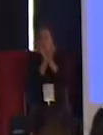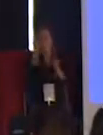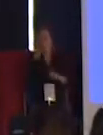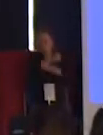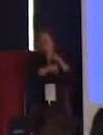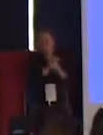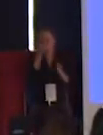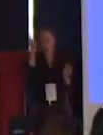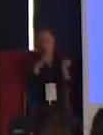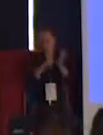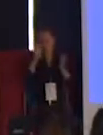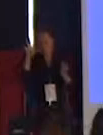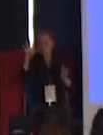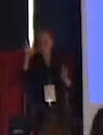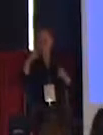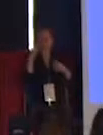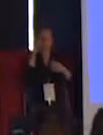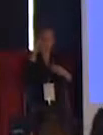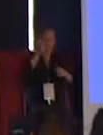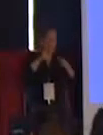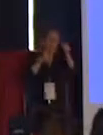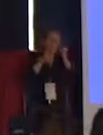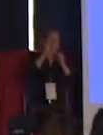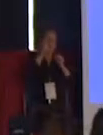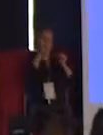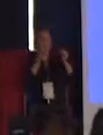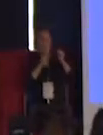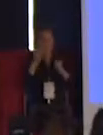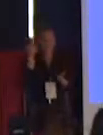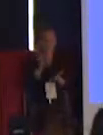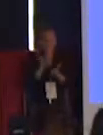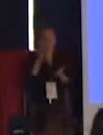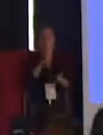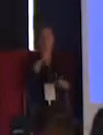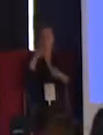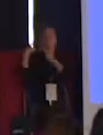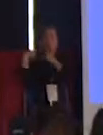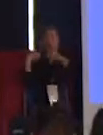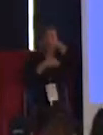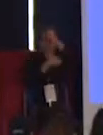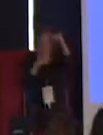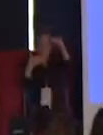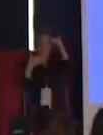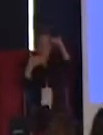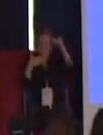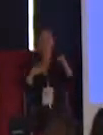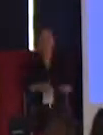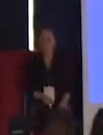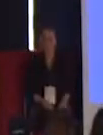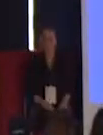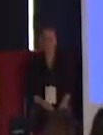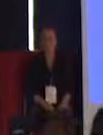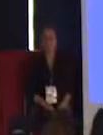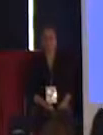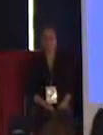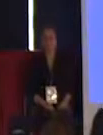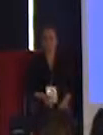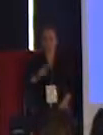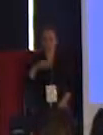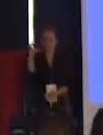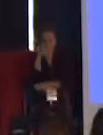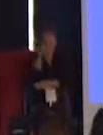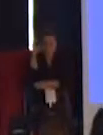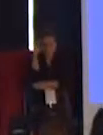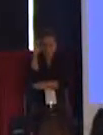cara, volé 17 metros, o sea, he tenido 6 atentados por parte de la guerrilla de los paramilitares. Aquí ando bien porque fui reconstruido en otro